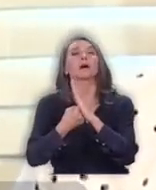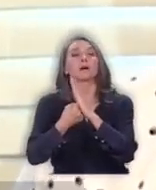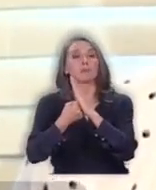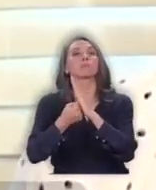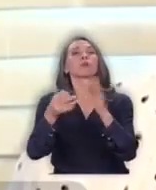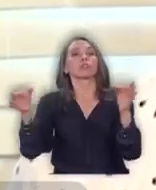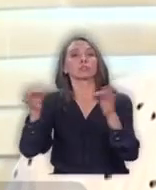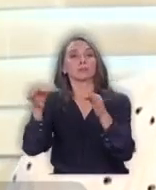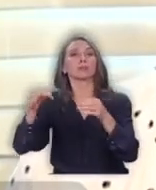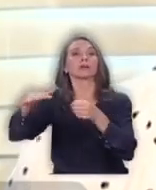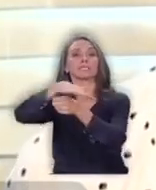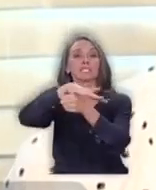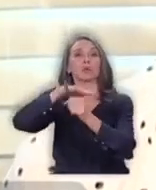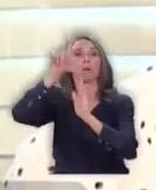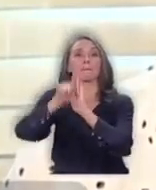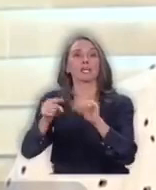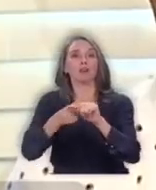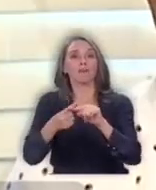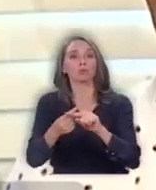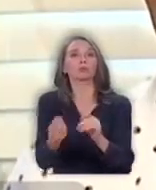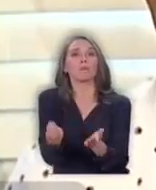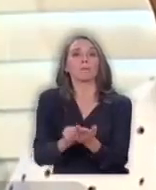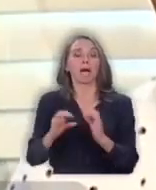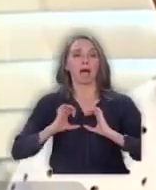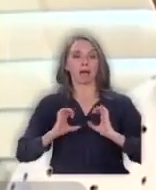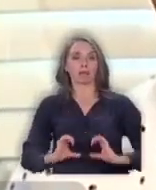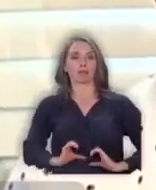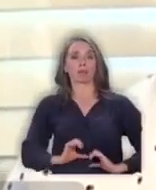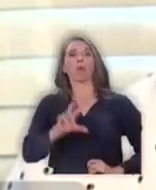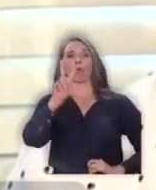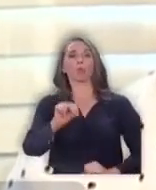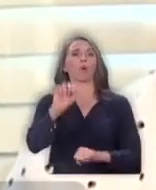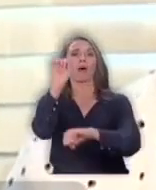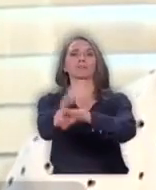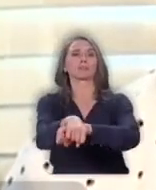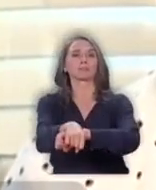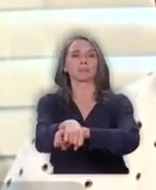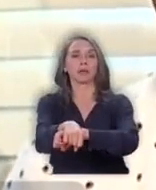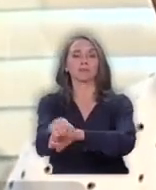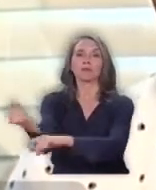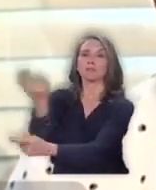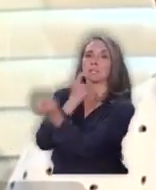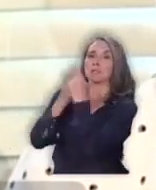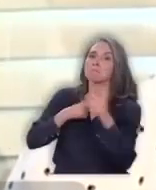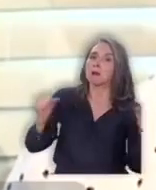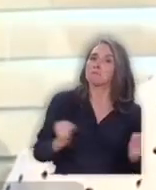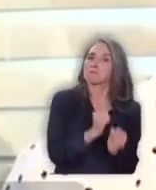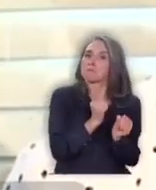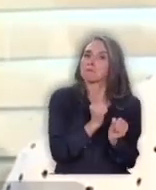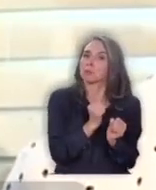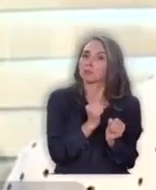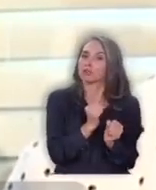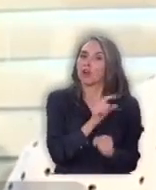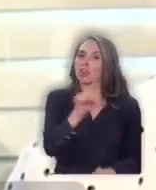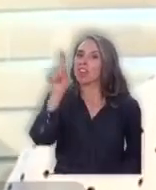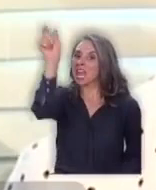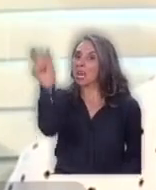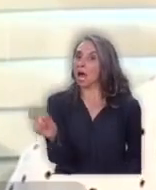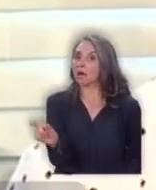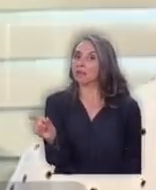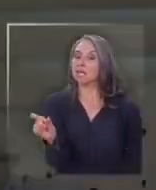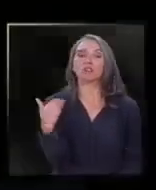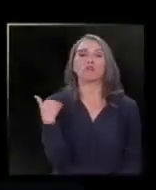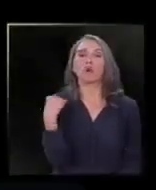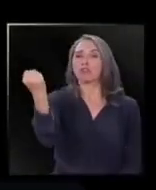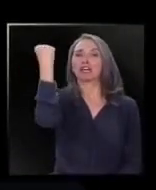contextos menos abusivos y más éticos. No aceptamos amedrentamientos de nadie, por